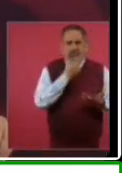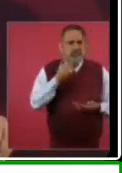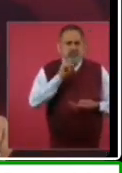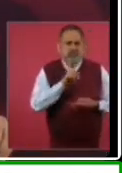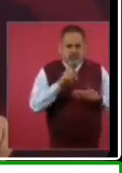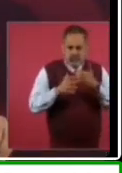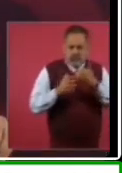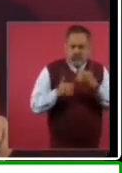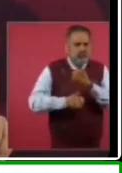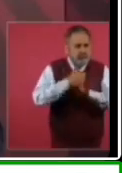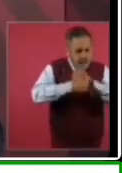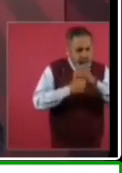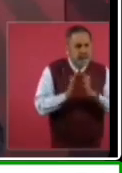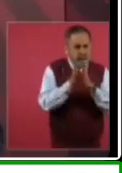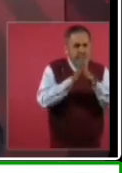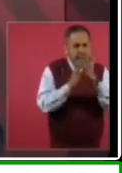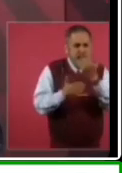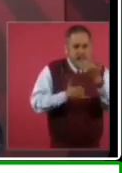para participar.